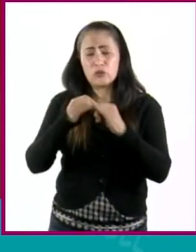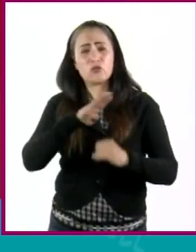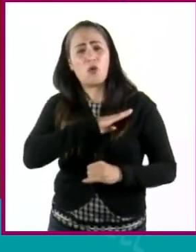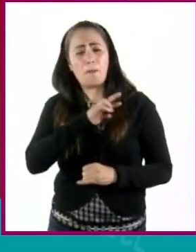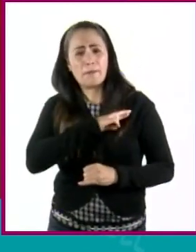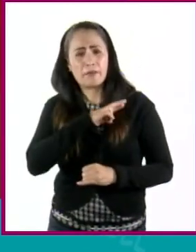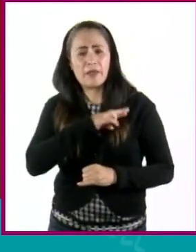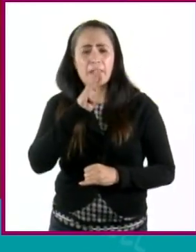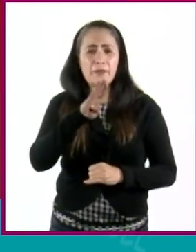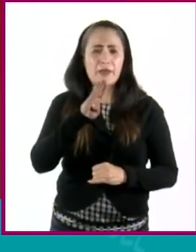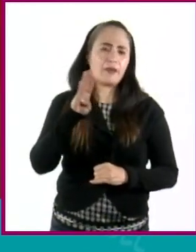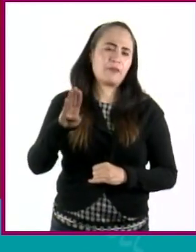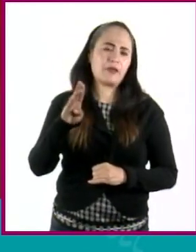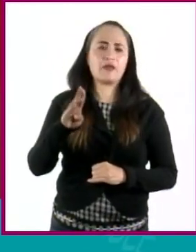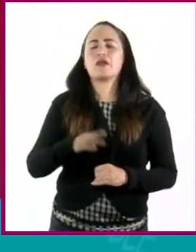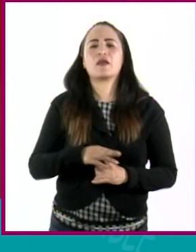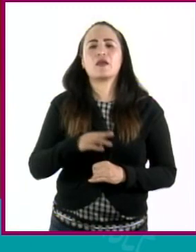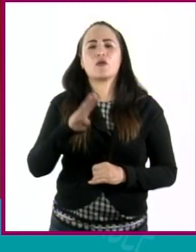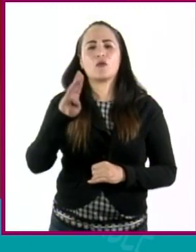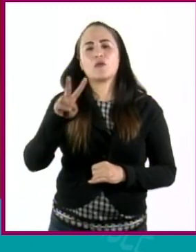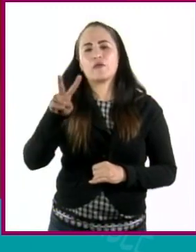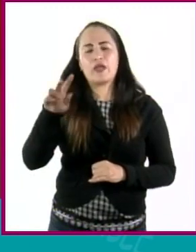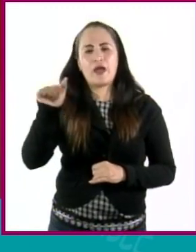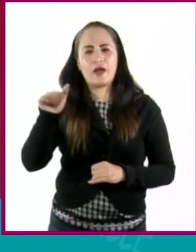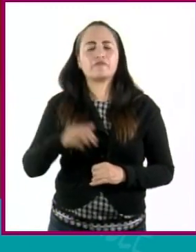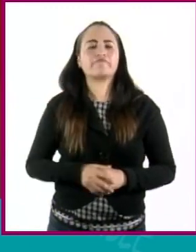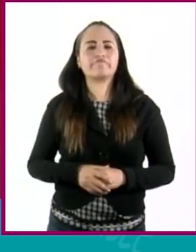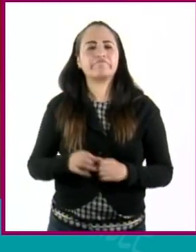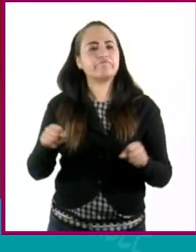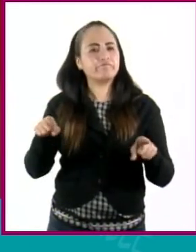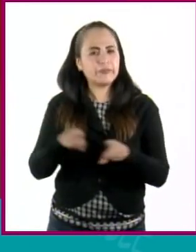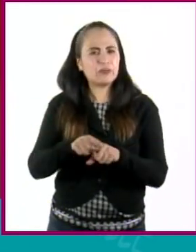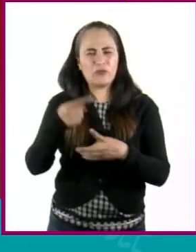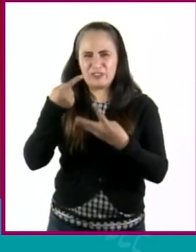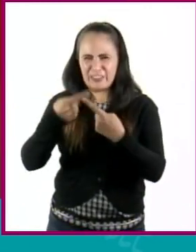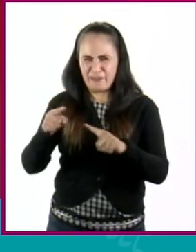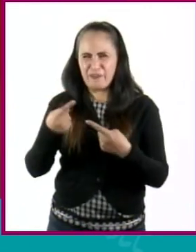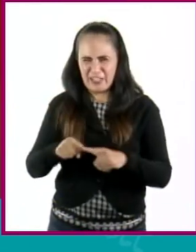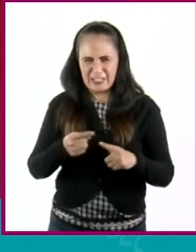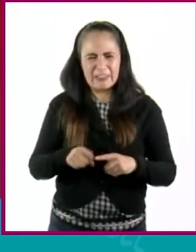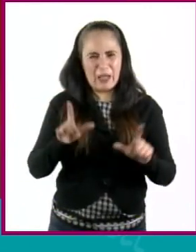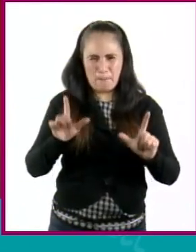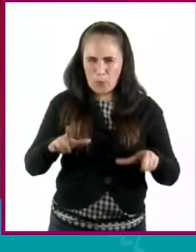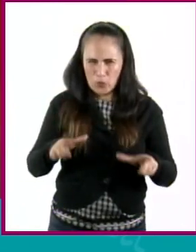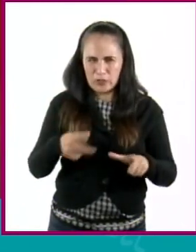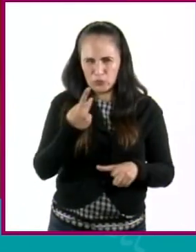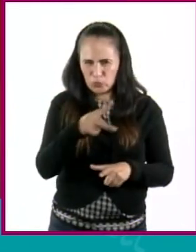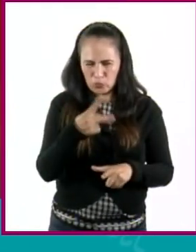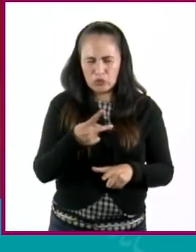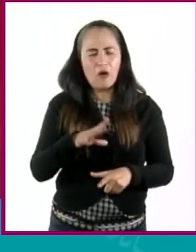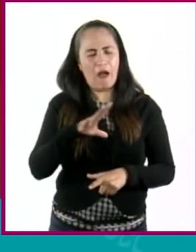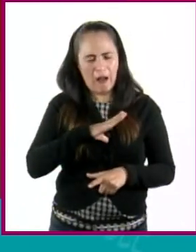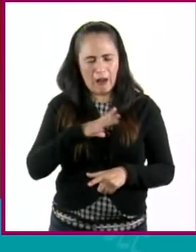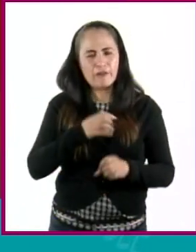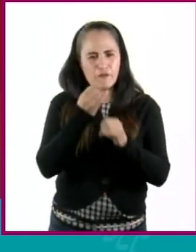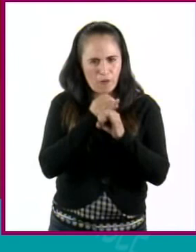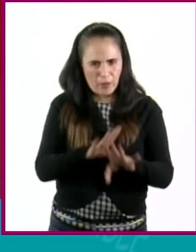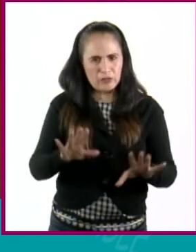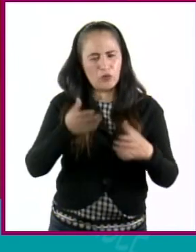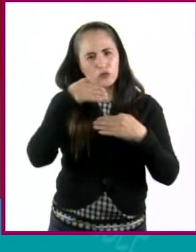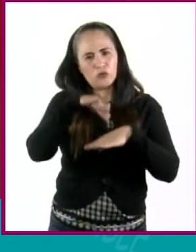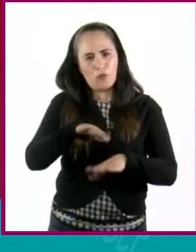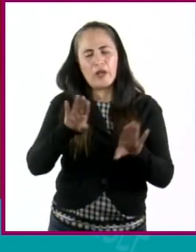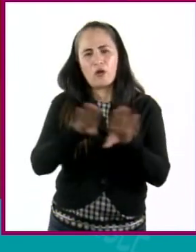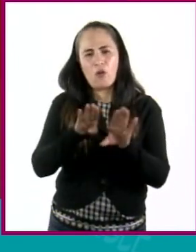BBVA, Santander, Citibanamex, que también en sus portales cuentan con apartados de educación financiera. Creo que es una gran oportunidad que podemos tomar todos